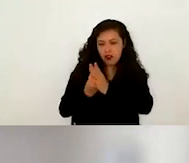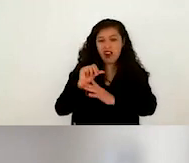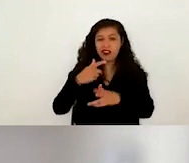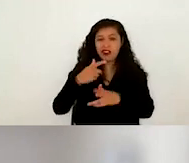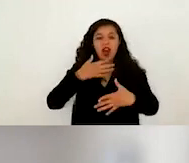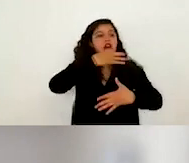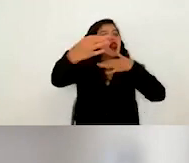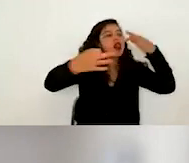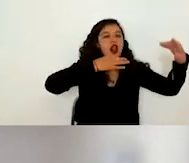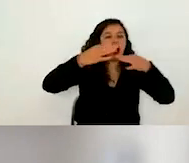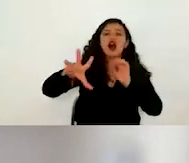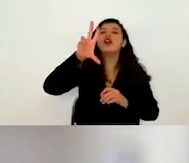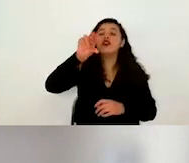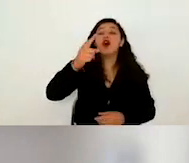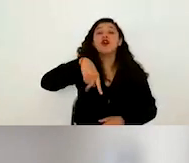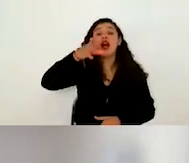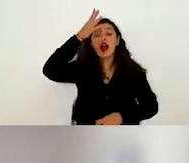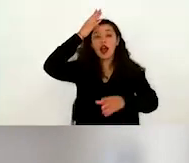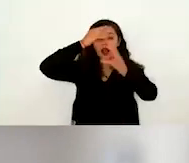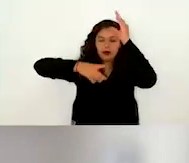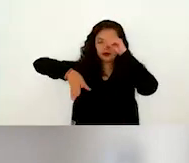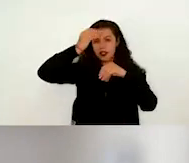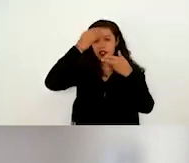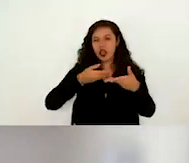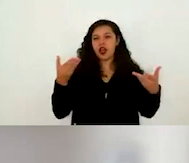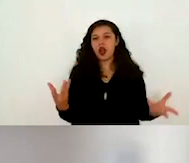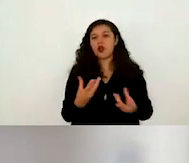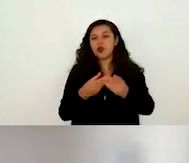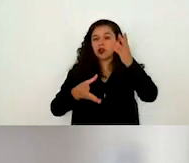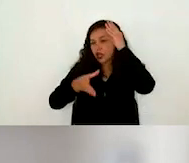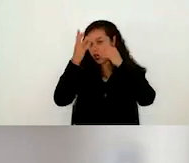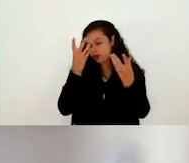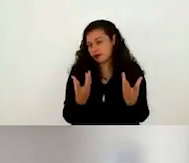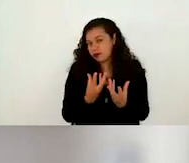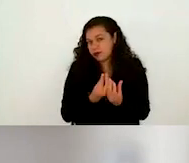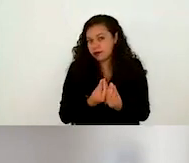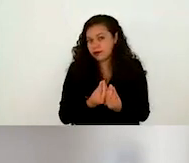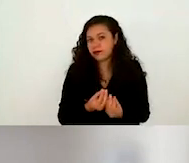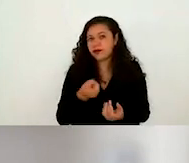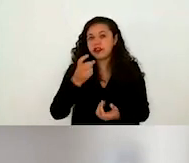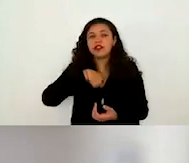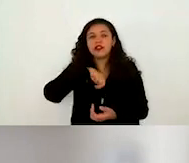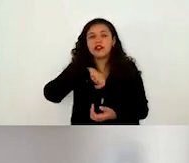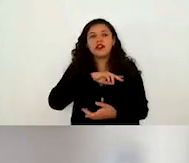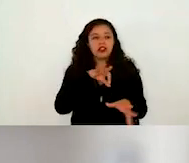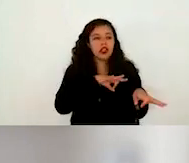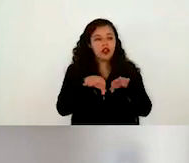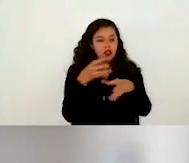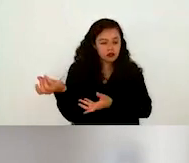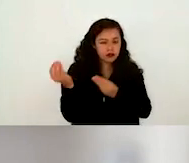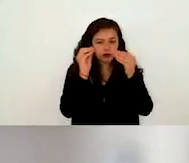todo lo que ustedes aprendan o aprendamos juntos básicamente vamos a llevarlo al trabajo si